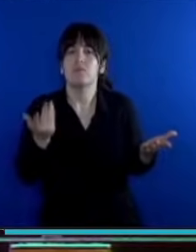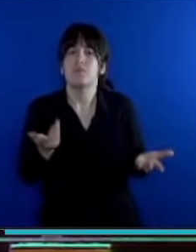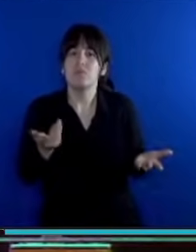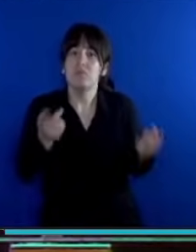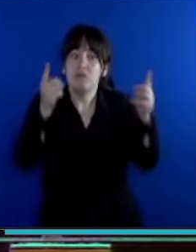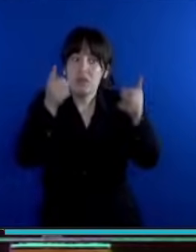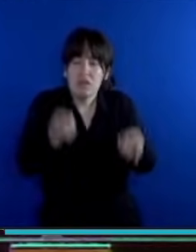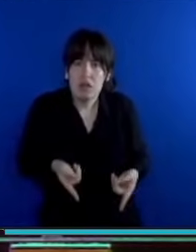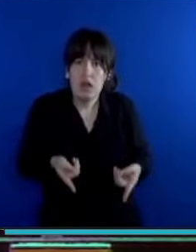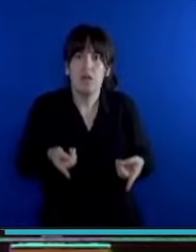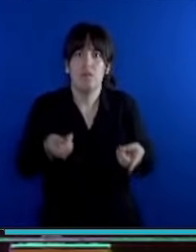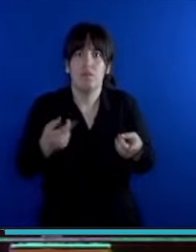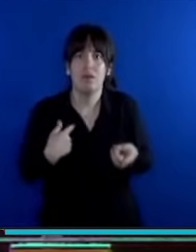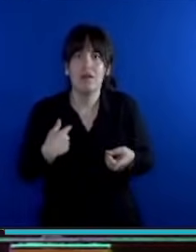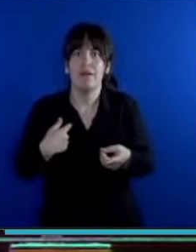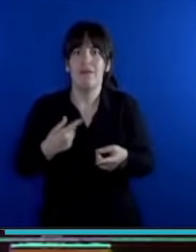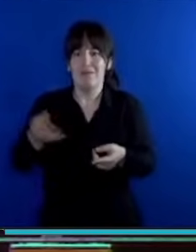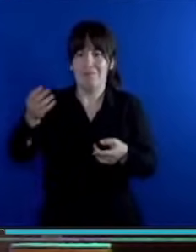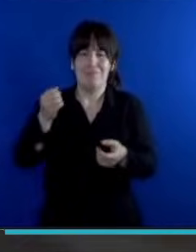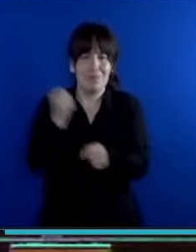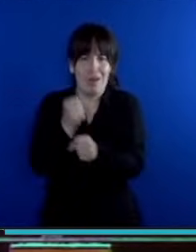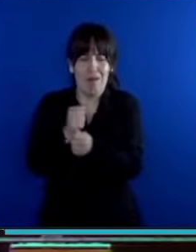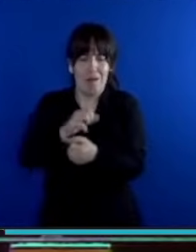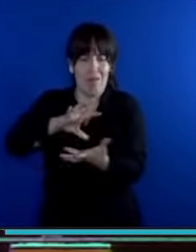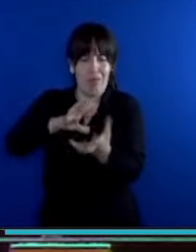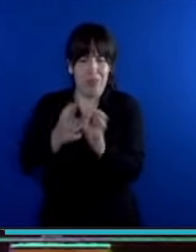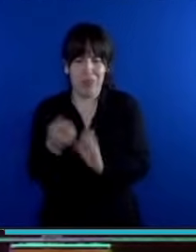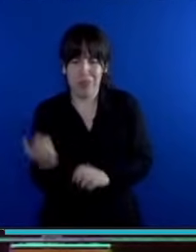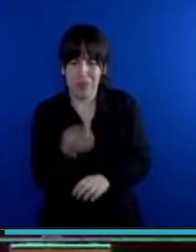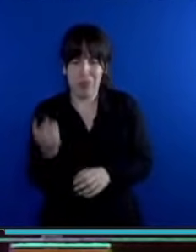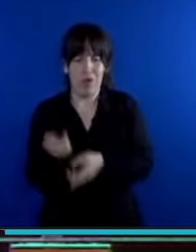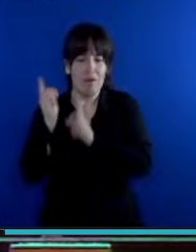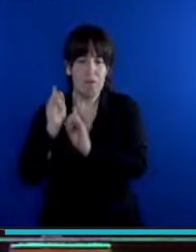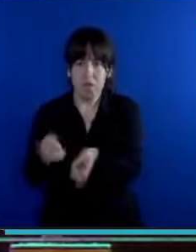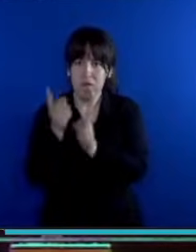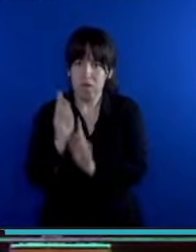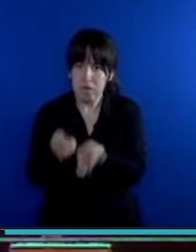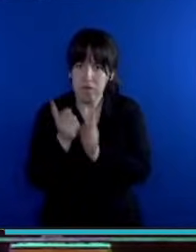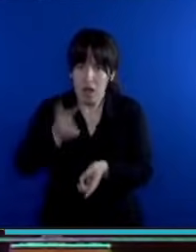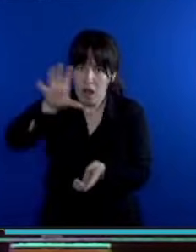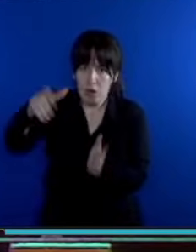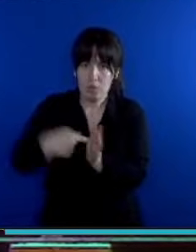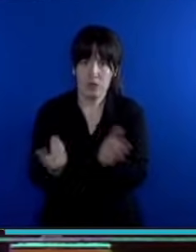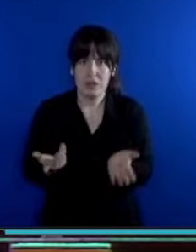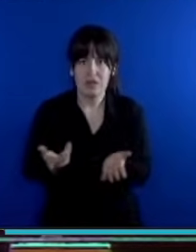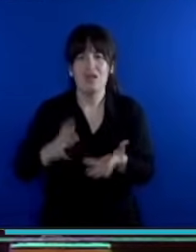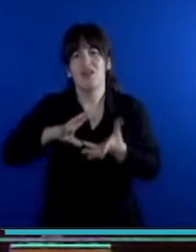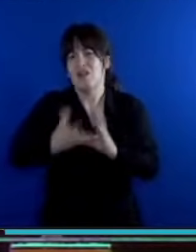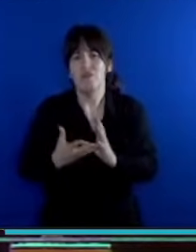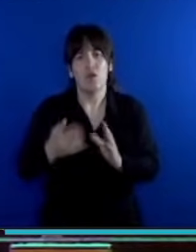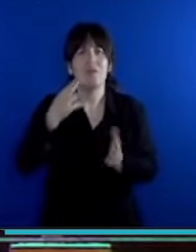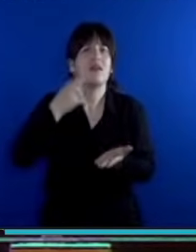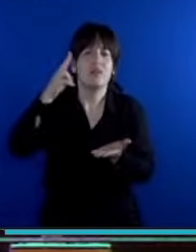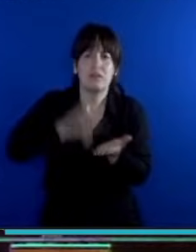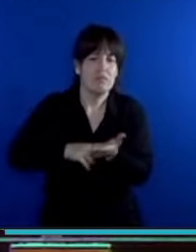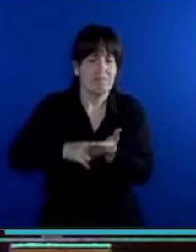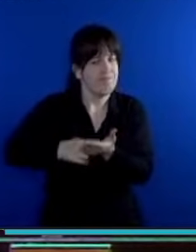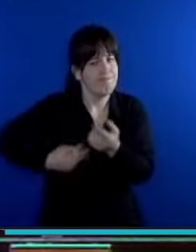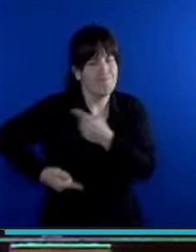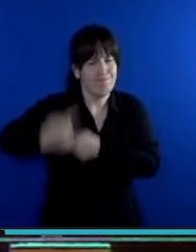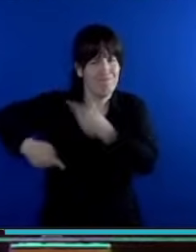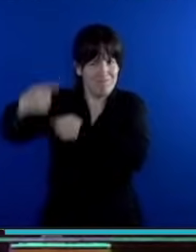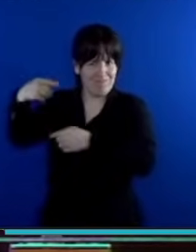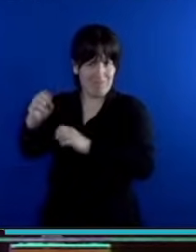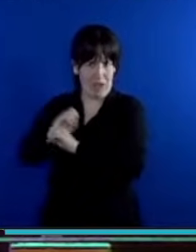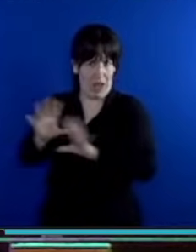además perpetúa la precarización laboral en la provincia y perpetúa una estructura impositiva regresiva, por